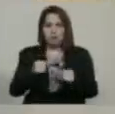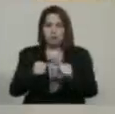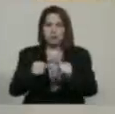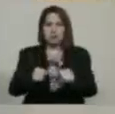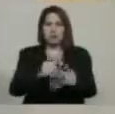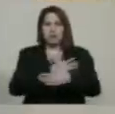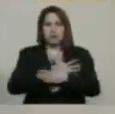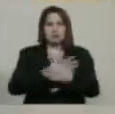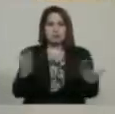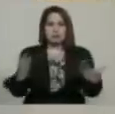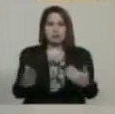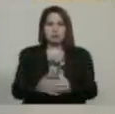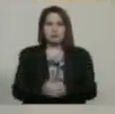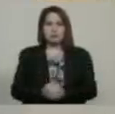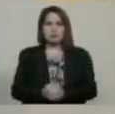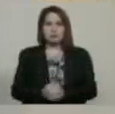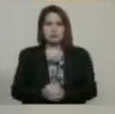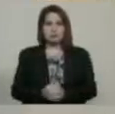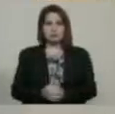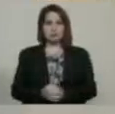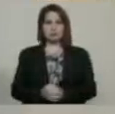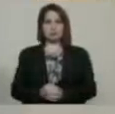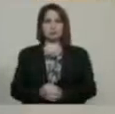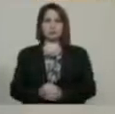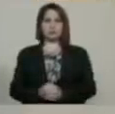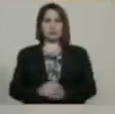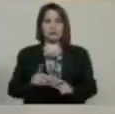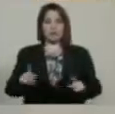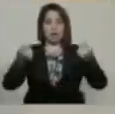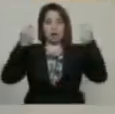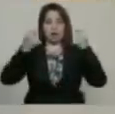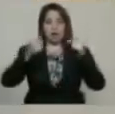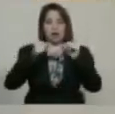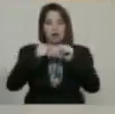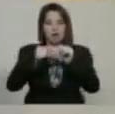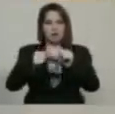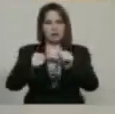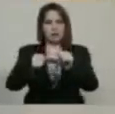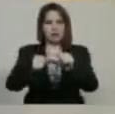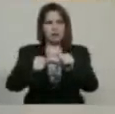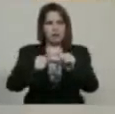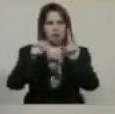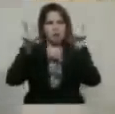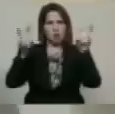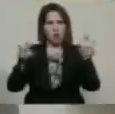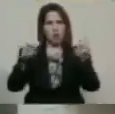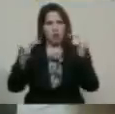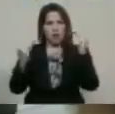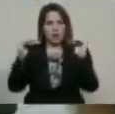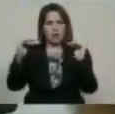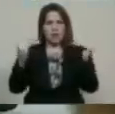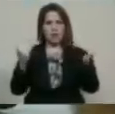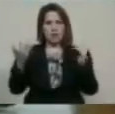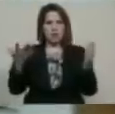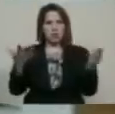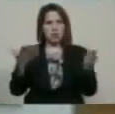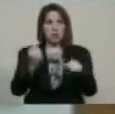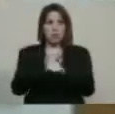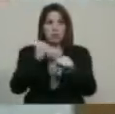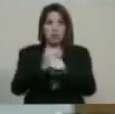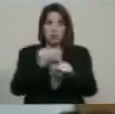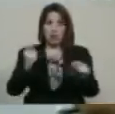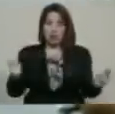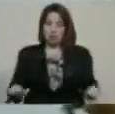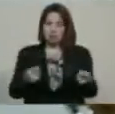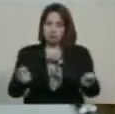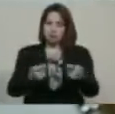garantizando la recuperación, la estabilidad, los nuevos equilibrios, seguir trabajando, trabajo y